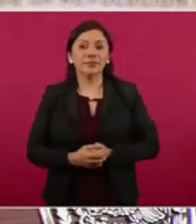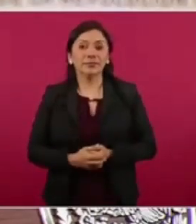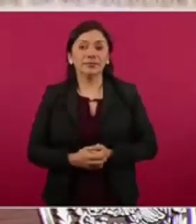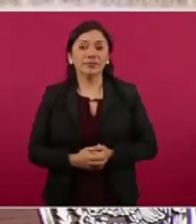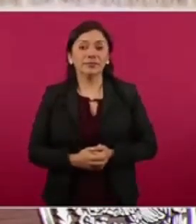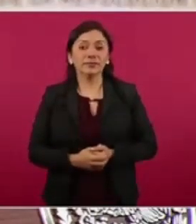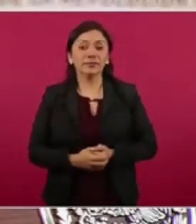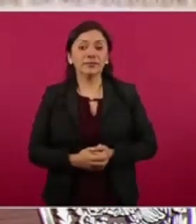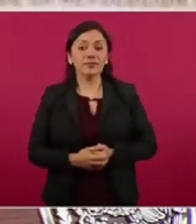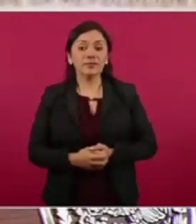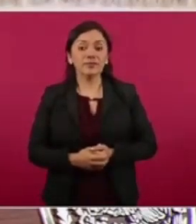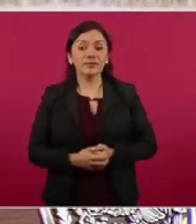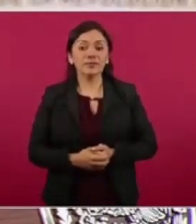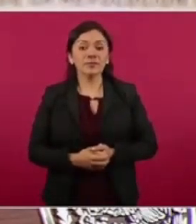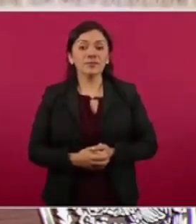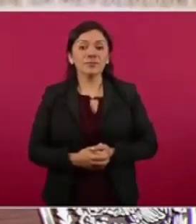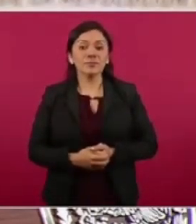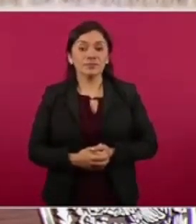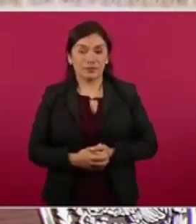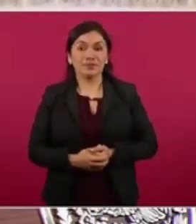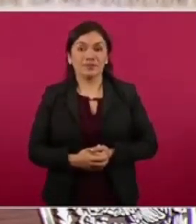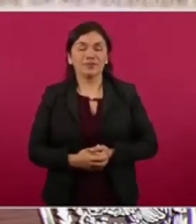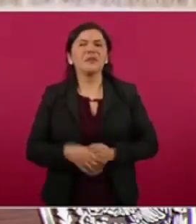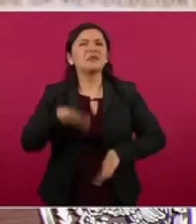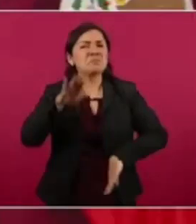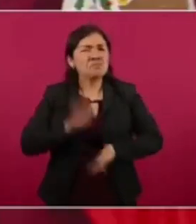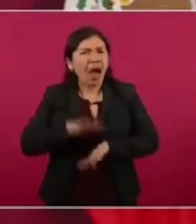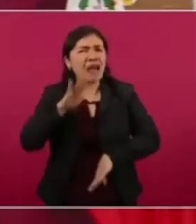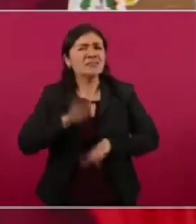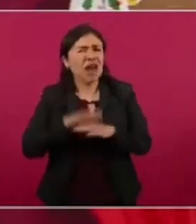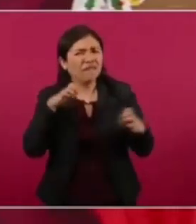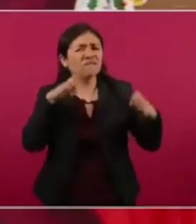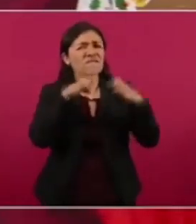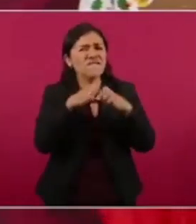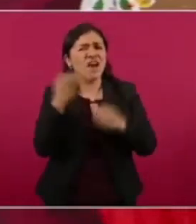Y que se acaben los fraudes electorales,